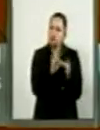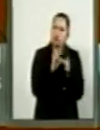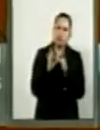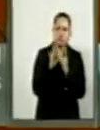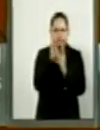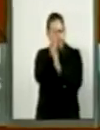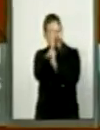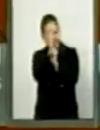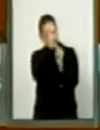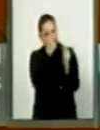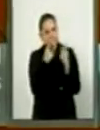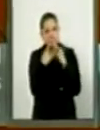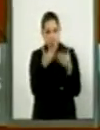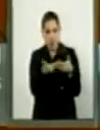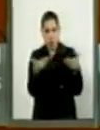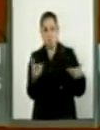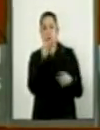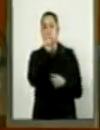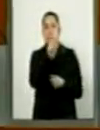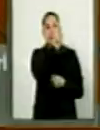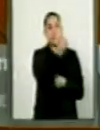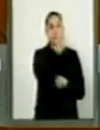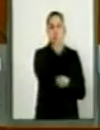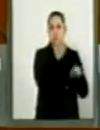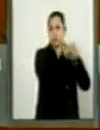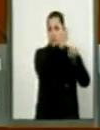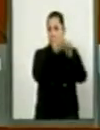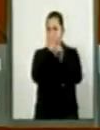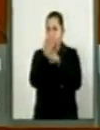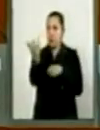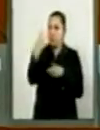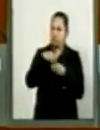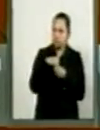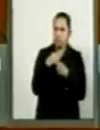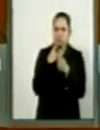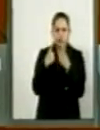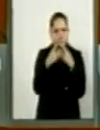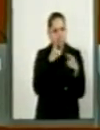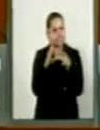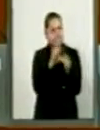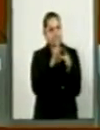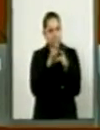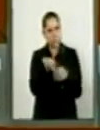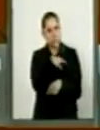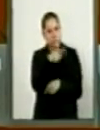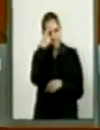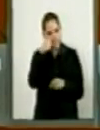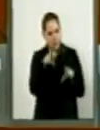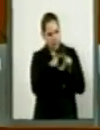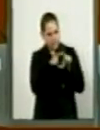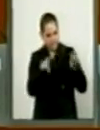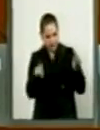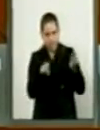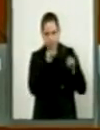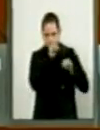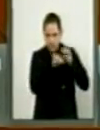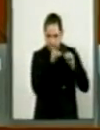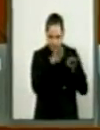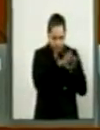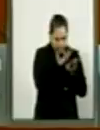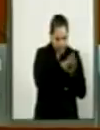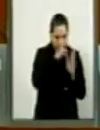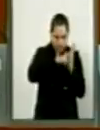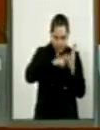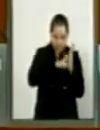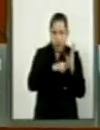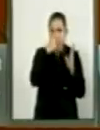en torno al artículo 11 constitucional para ampliar precisamente la defensa y protección de los derechos humanos, no solo